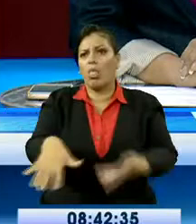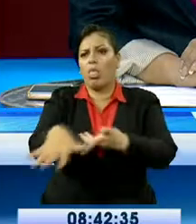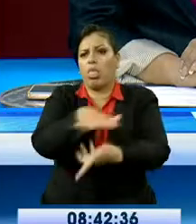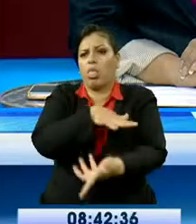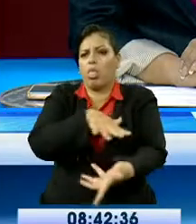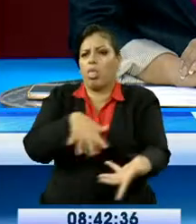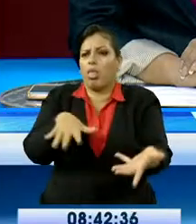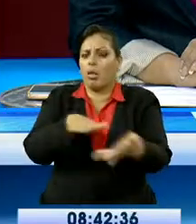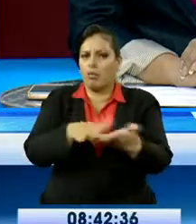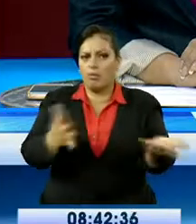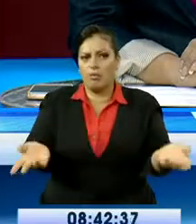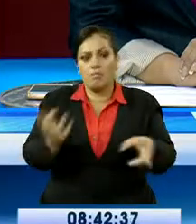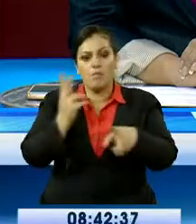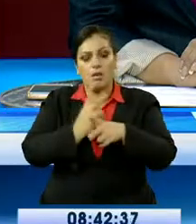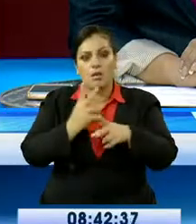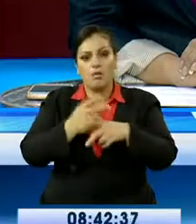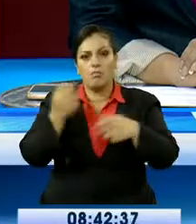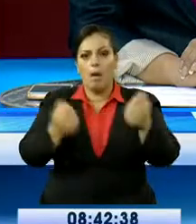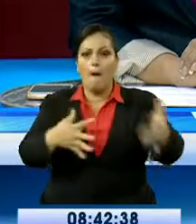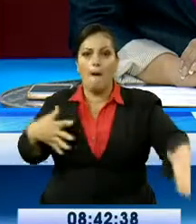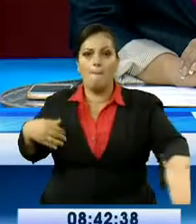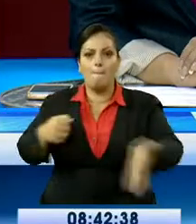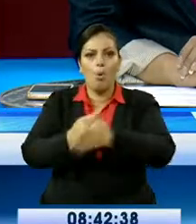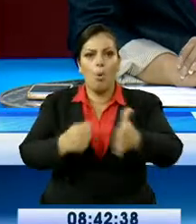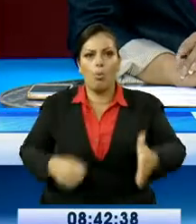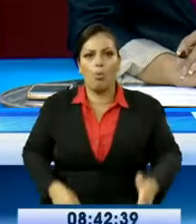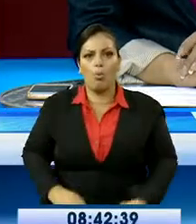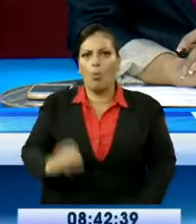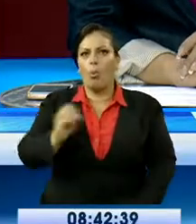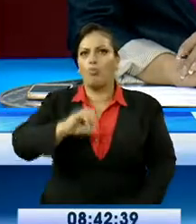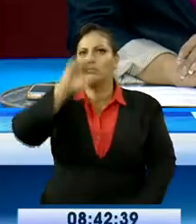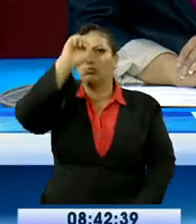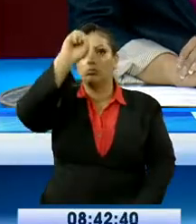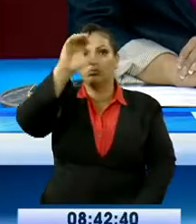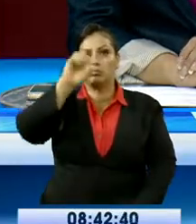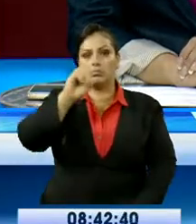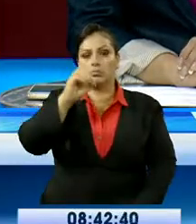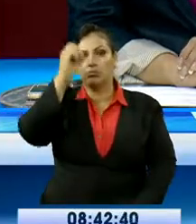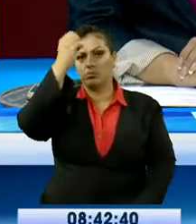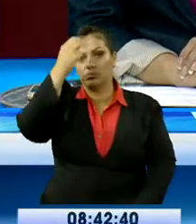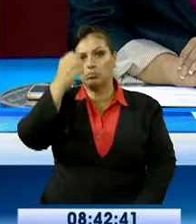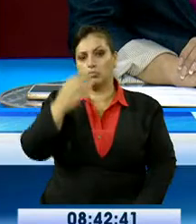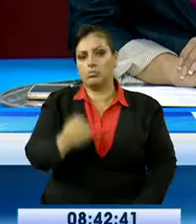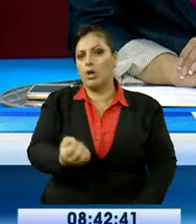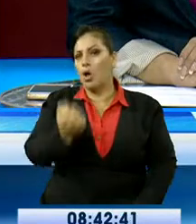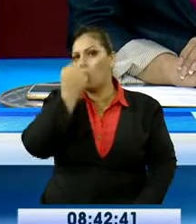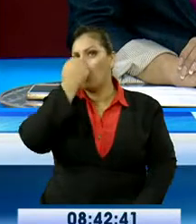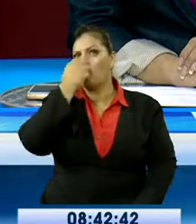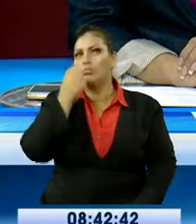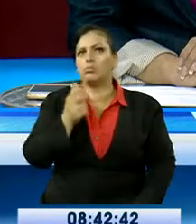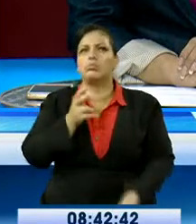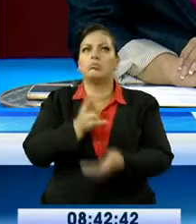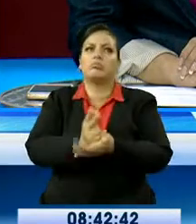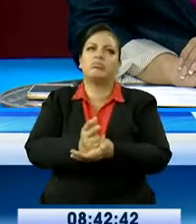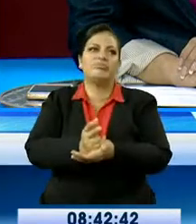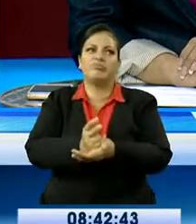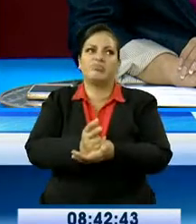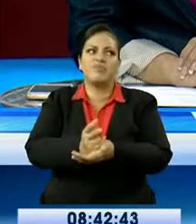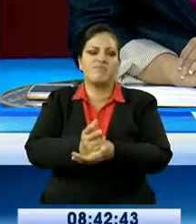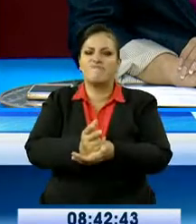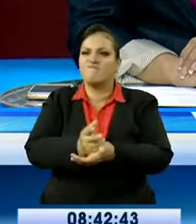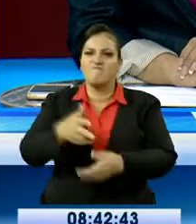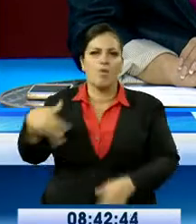pronto accidentes ni tampoco se cometan infracciones que son bastante comunes. Así que, por milésima